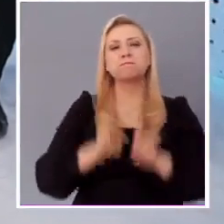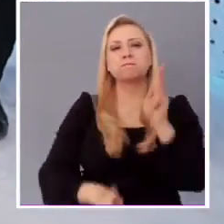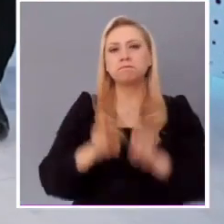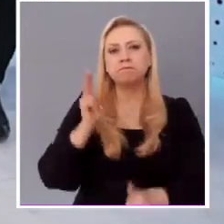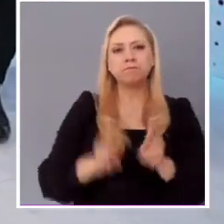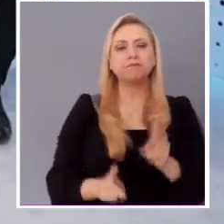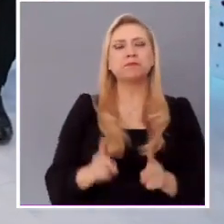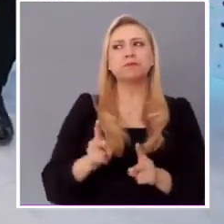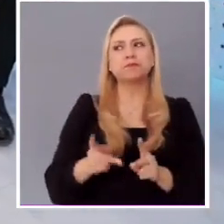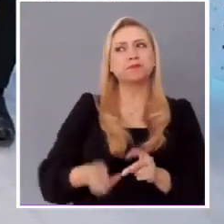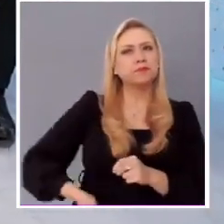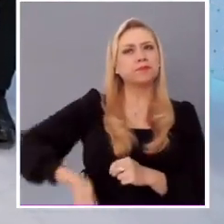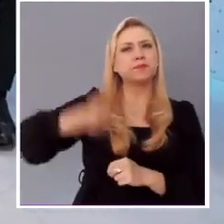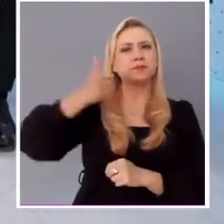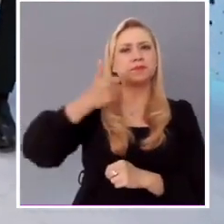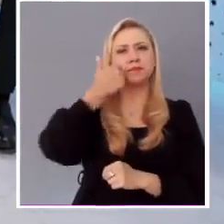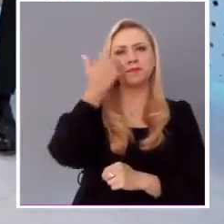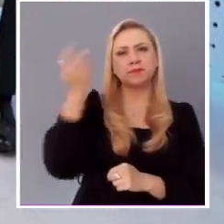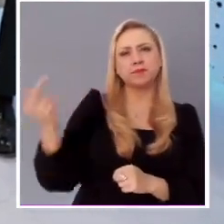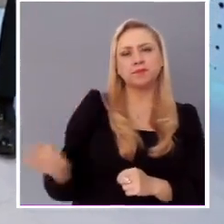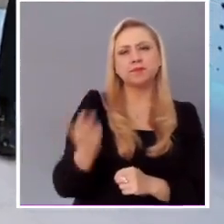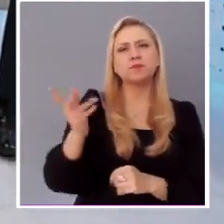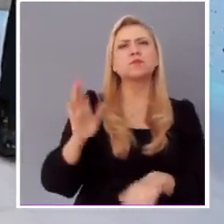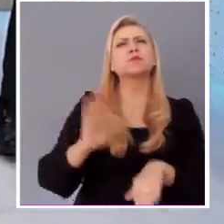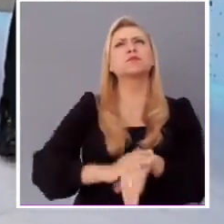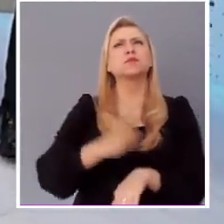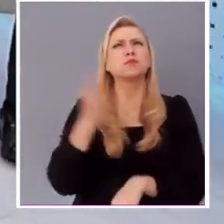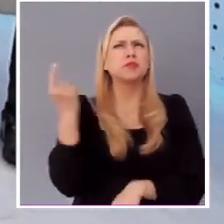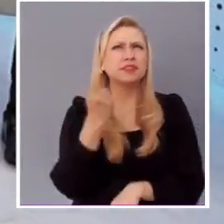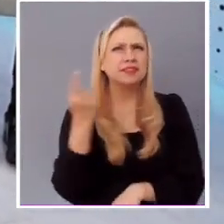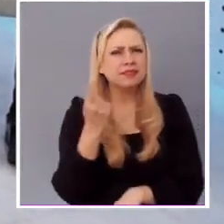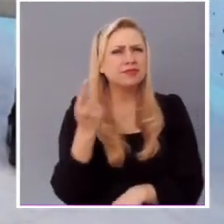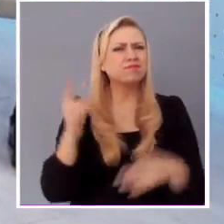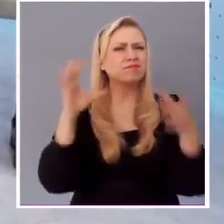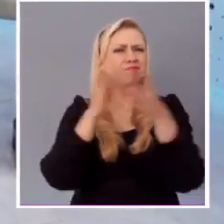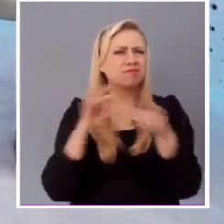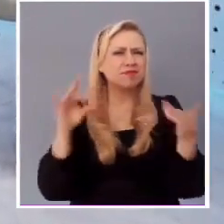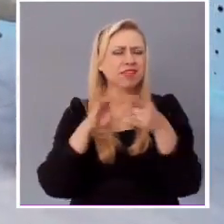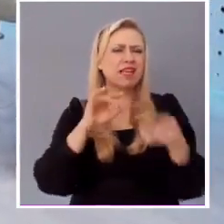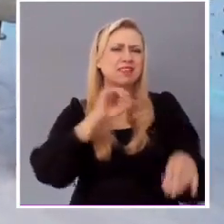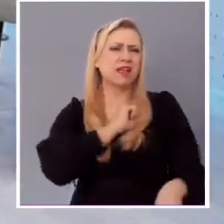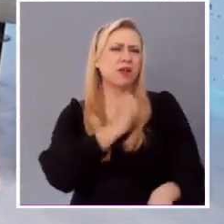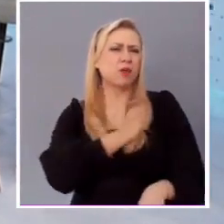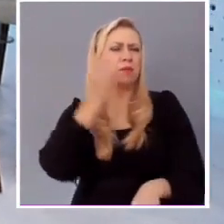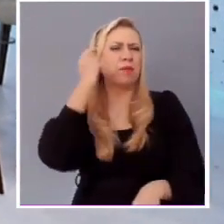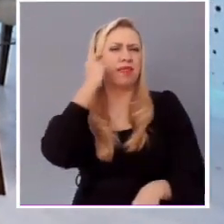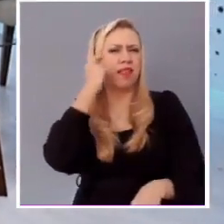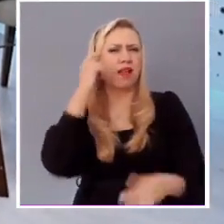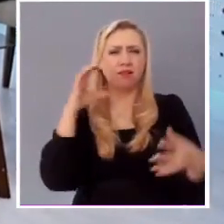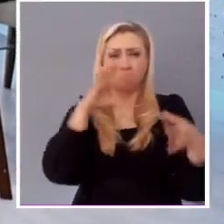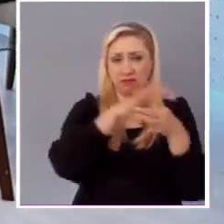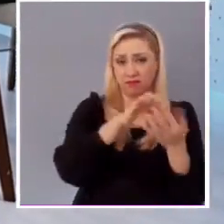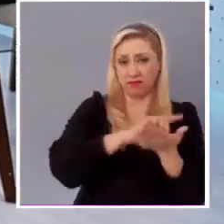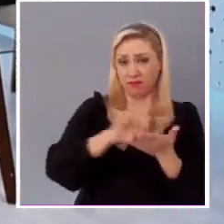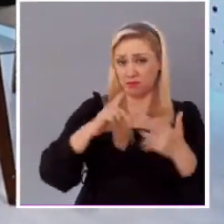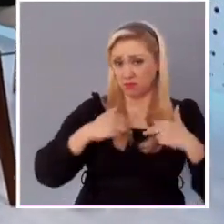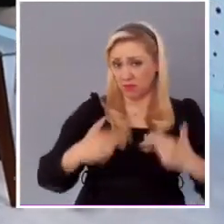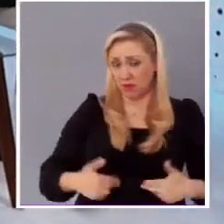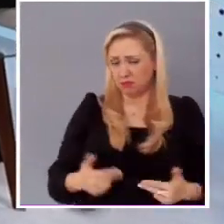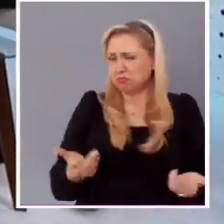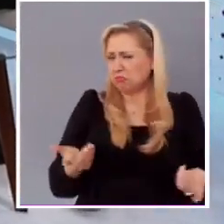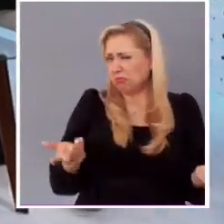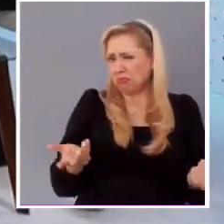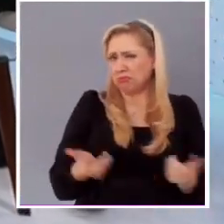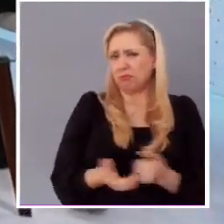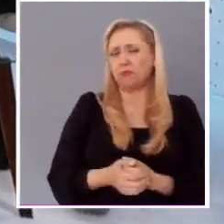reflexión. ¿Por qué platicamos o por qué encargarnos del tema de salud mental y su relación con derechos humanos? Bueno, la salud es un derecho que